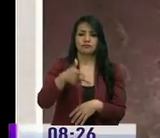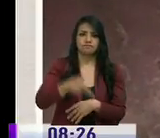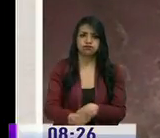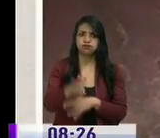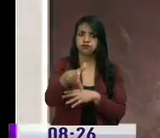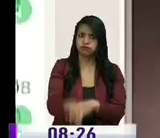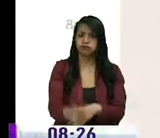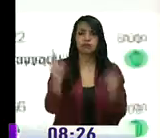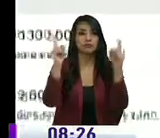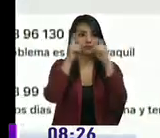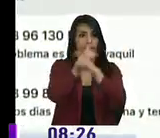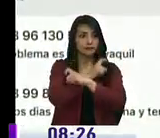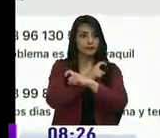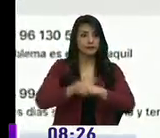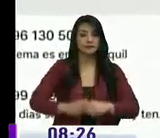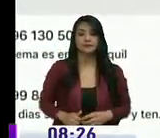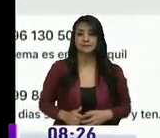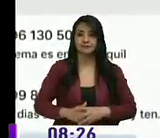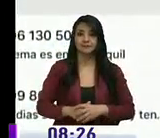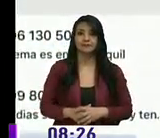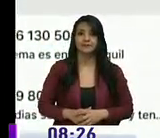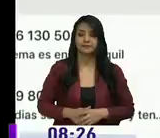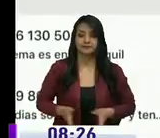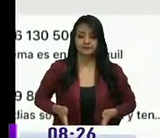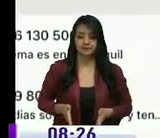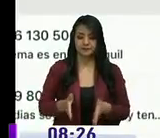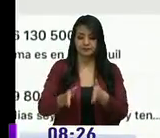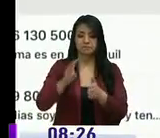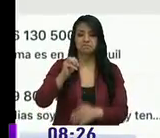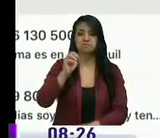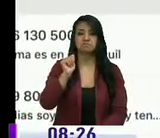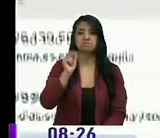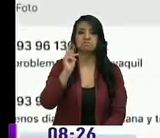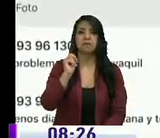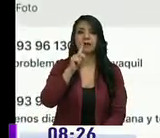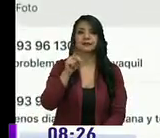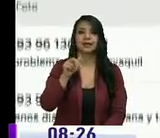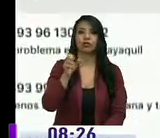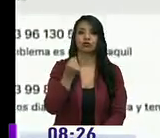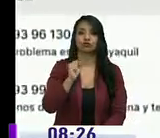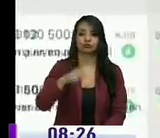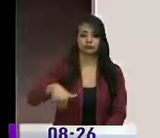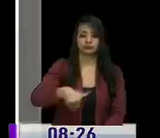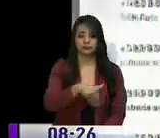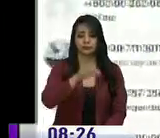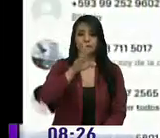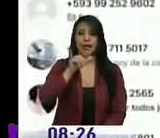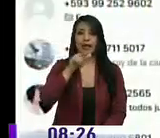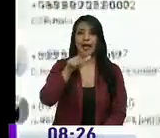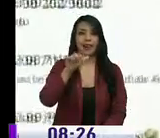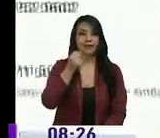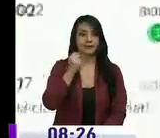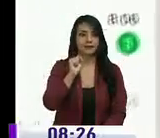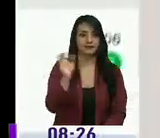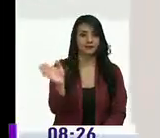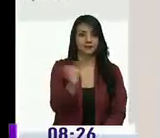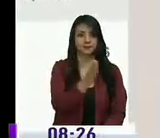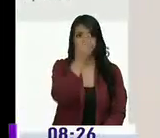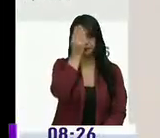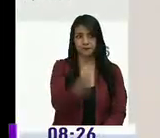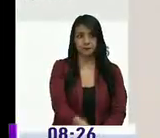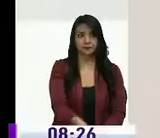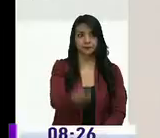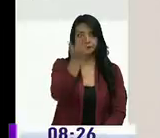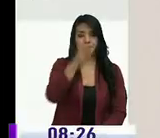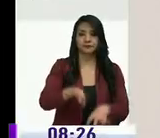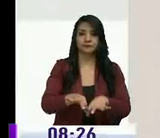¿no? Realmente complicado. Calle de los Manzanos y de los Trigales en el Edén. Acá, buenos días, TVC,